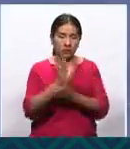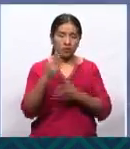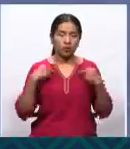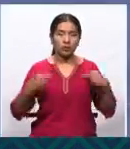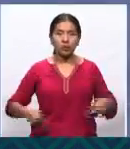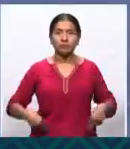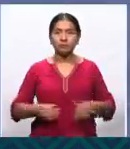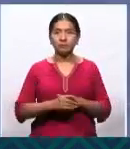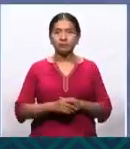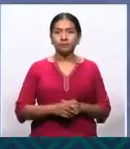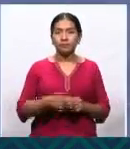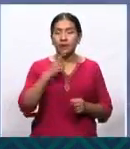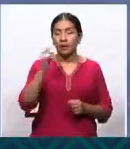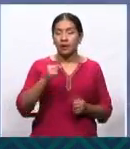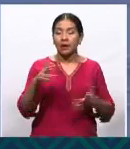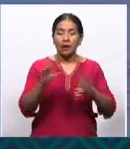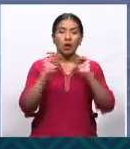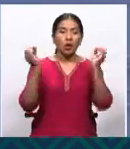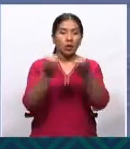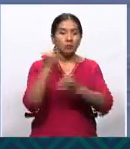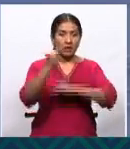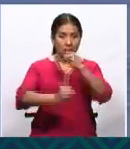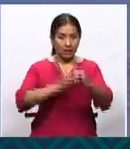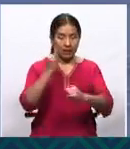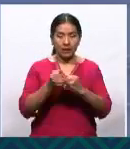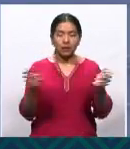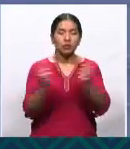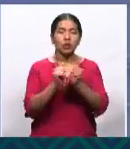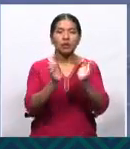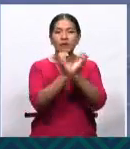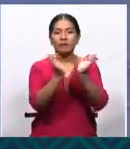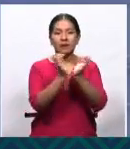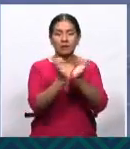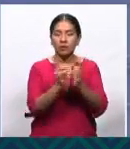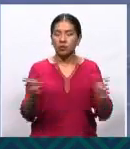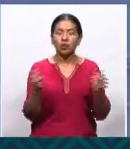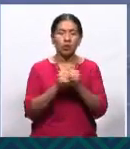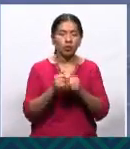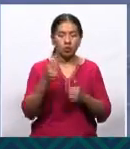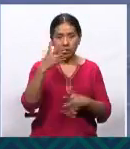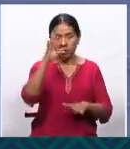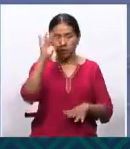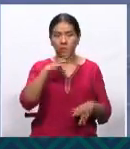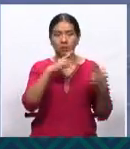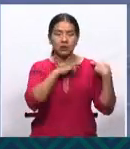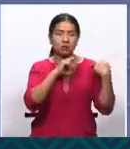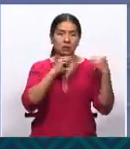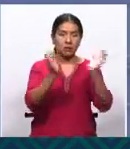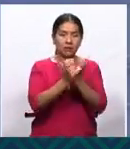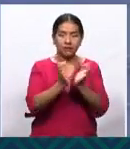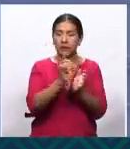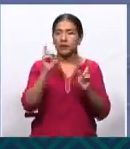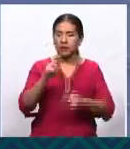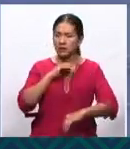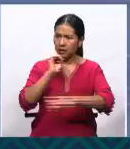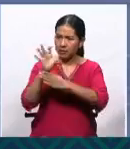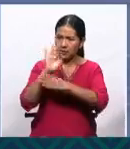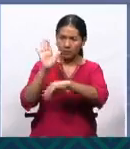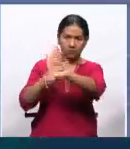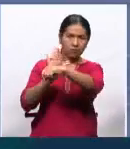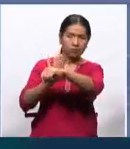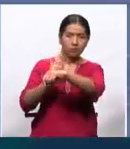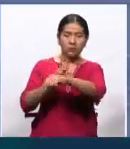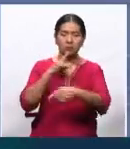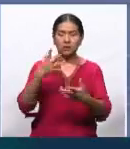bien pedimos a los organismos internacionales, a la Defensoría del Pueblo, también al Defensor del Pueblo, que tenga conocimiento de esta amenaza